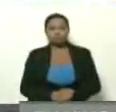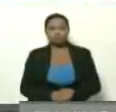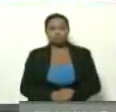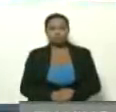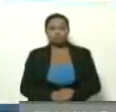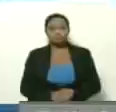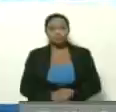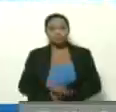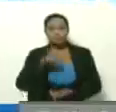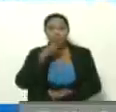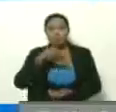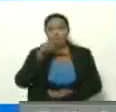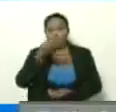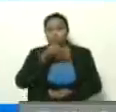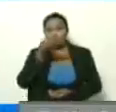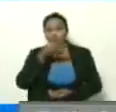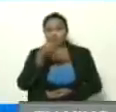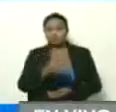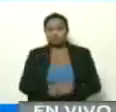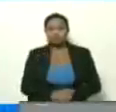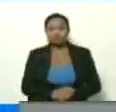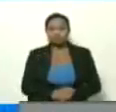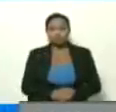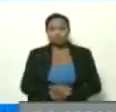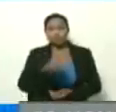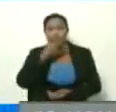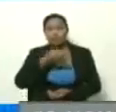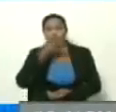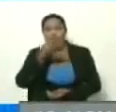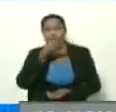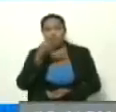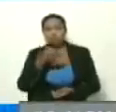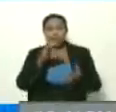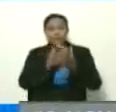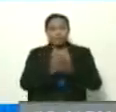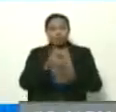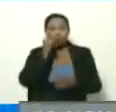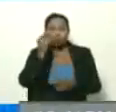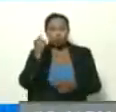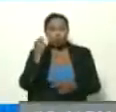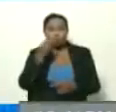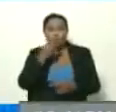Buenas tardes. Buenas tardes, queridos compañeros, queridas compañeras.